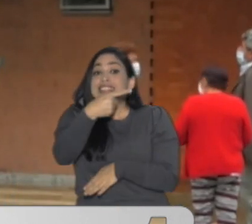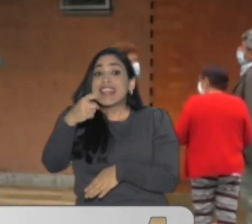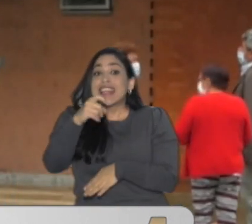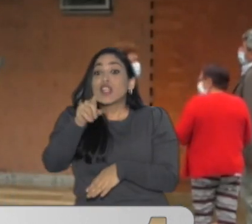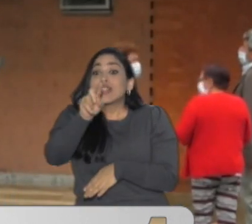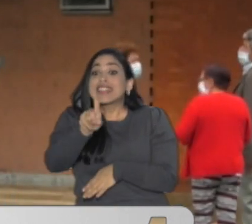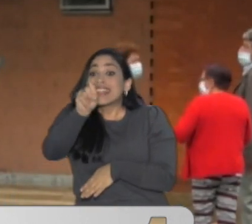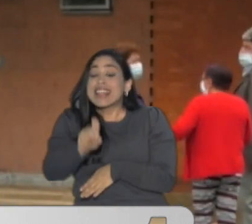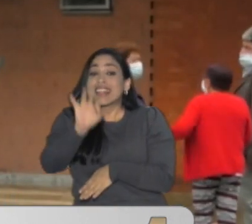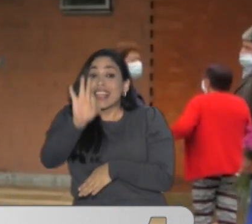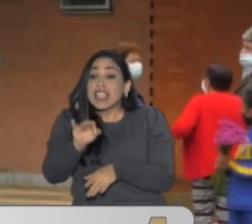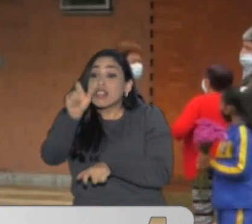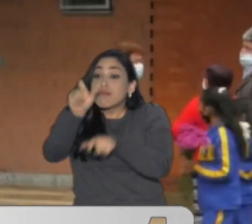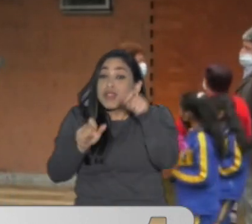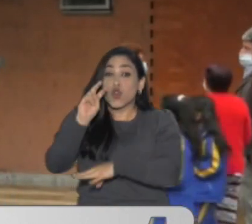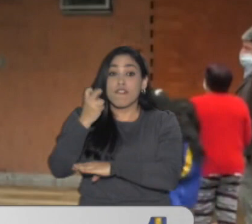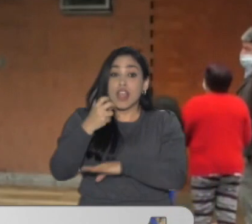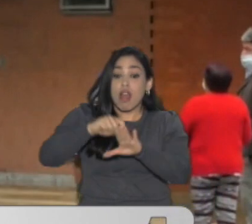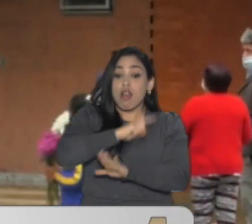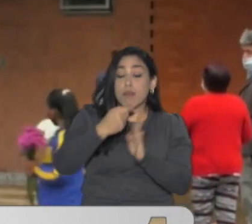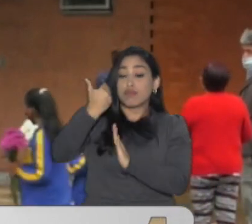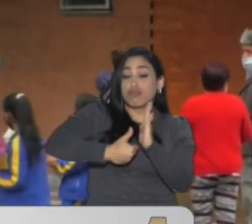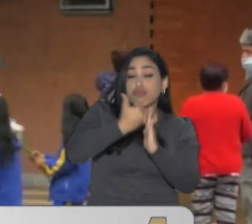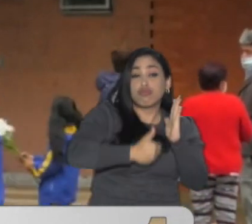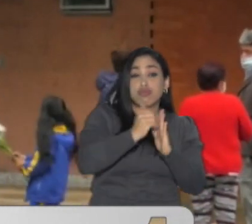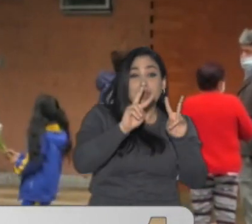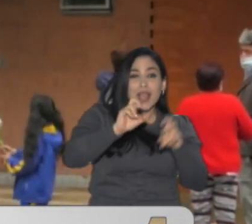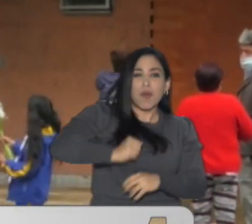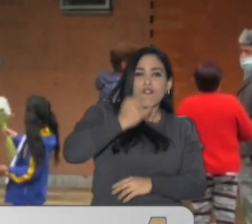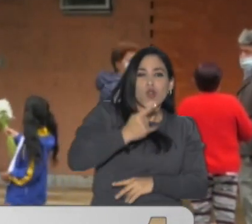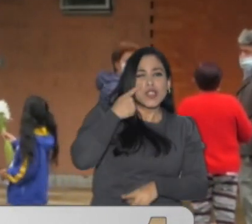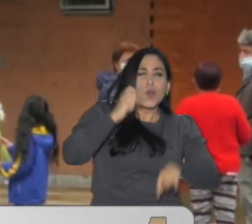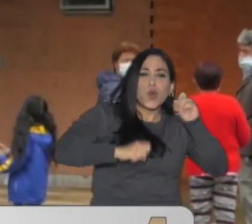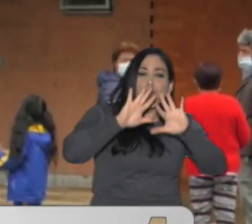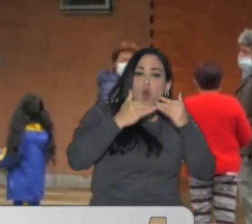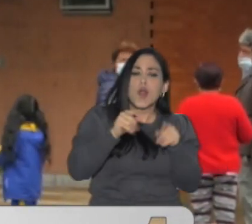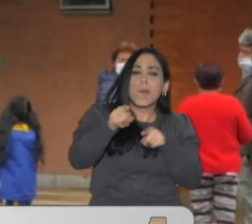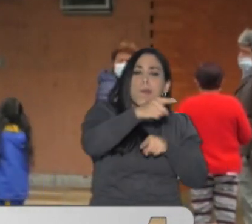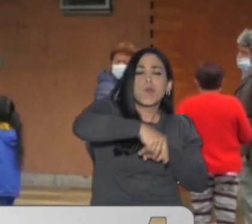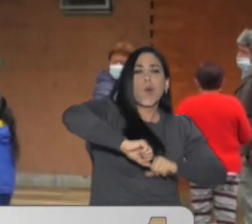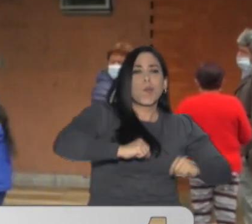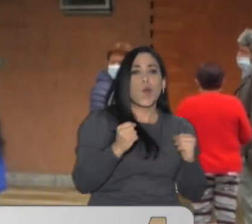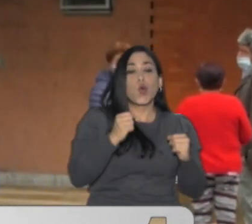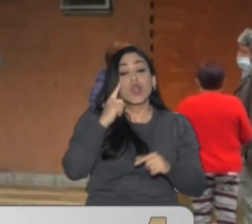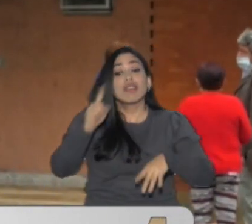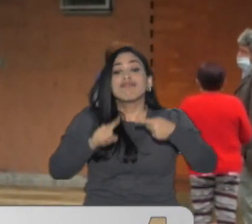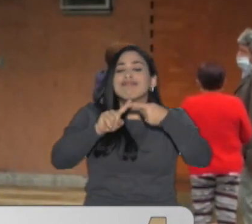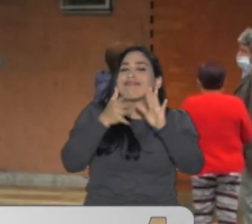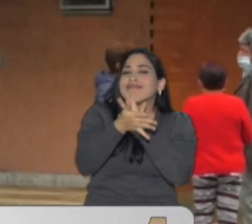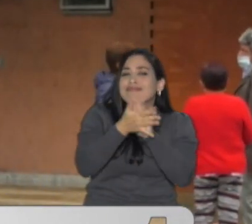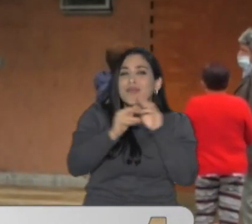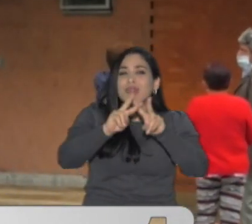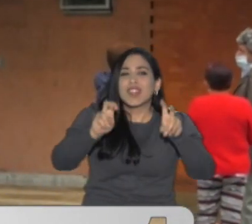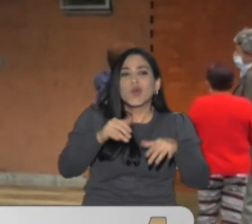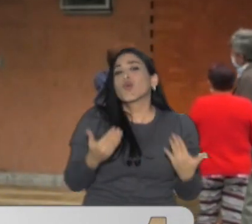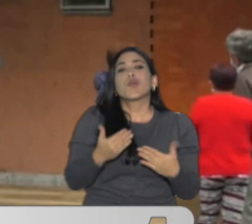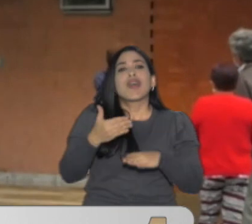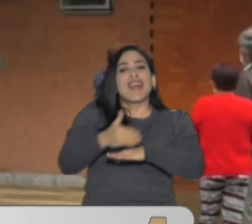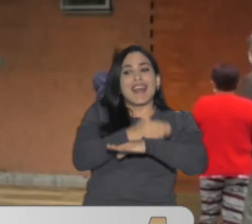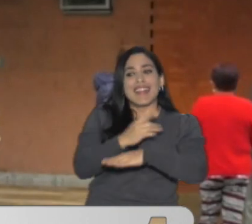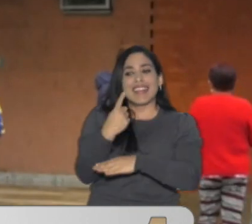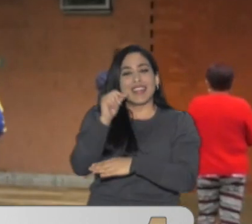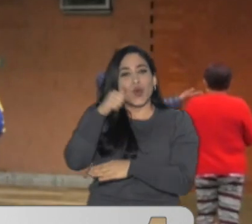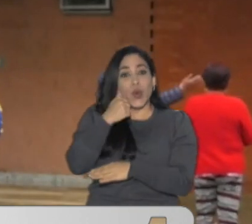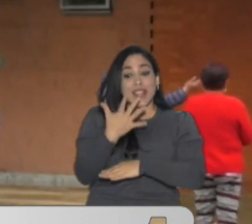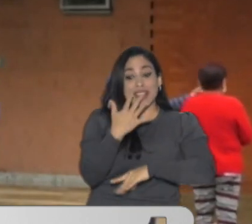163 casos documentados a la Fiscalía sobre violencia sexual en los colegios de Bogotá. Entre esos casos reportados está el que se habría